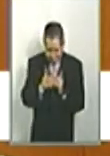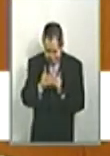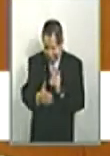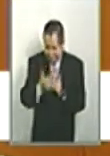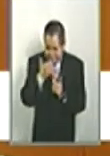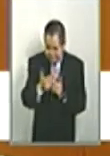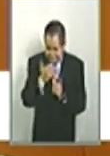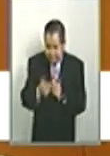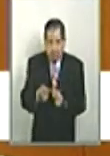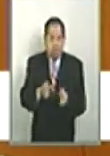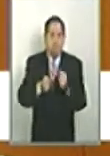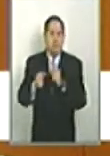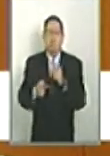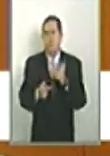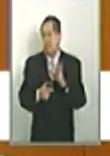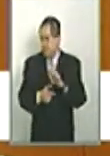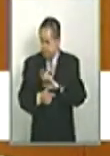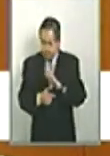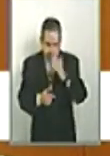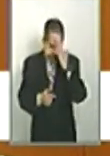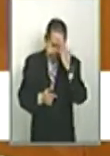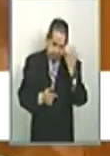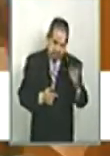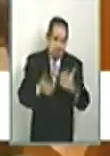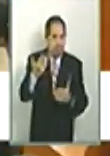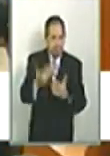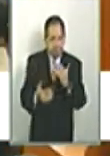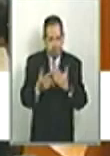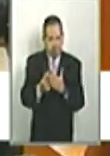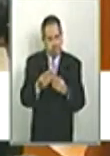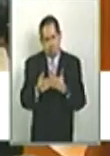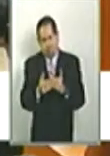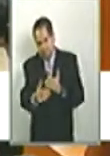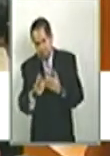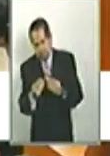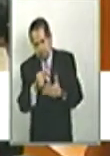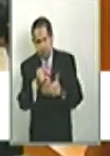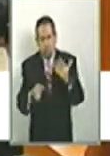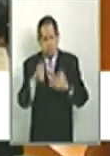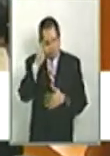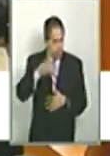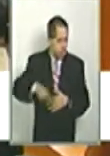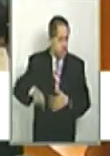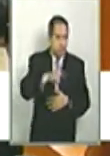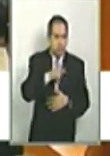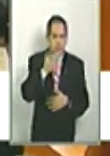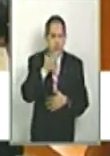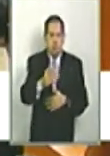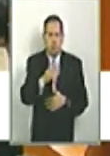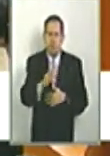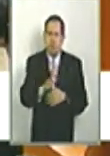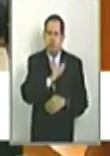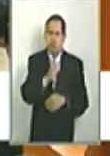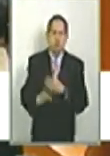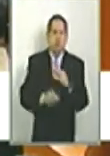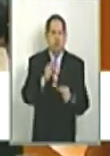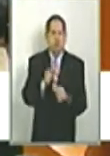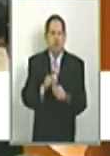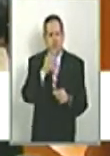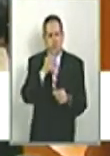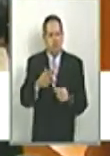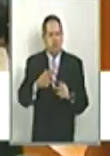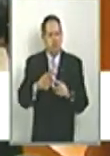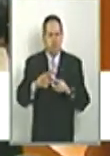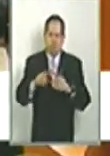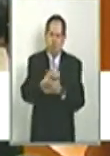avanzado, pero reconociendo que todavía falta por hacer para que tengamos una calidad, una verdadera